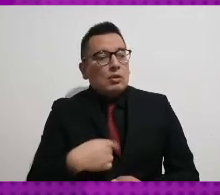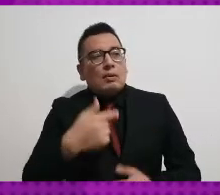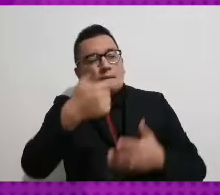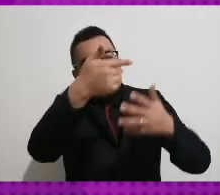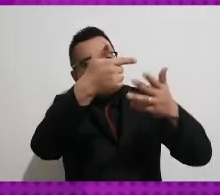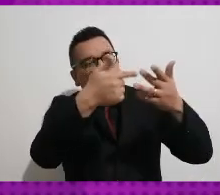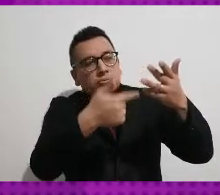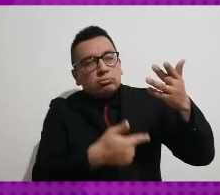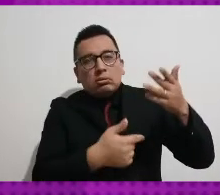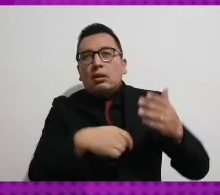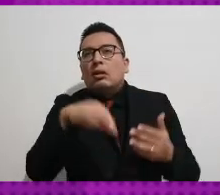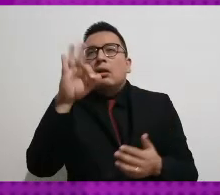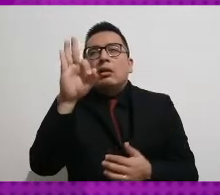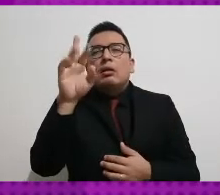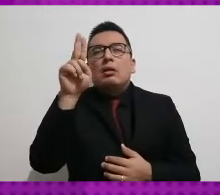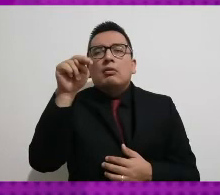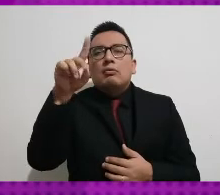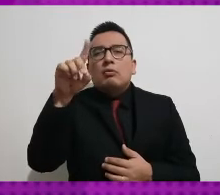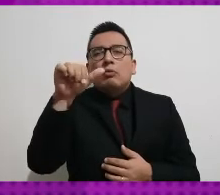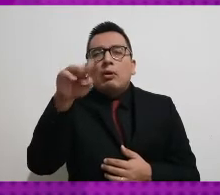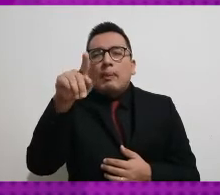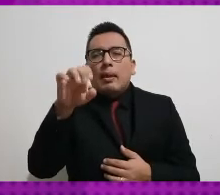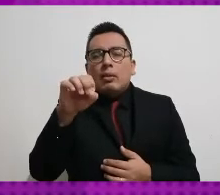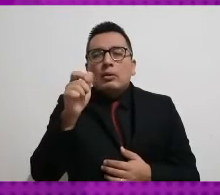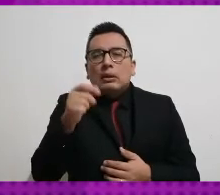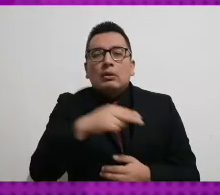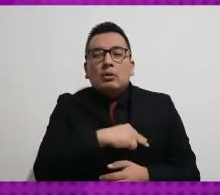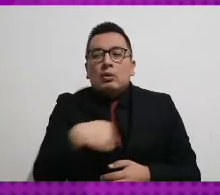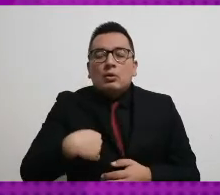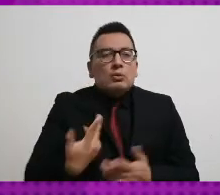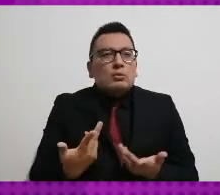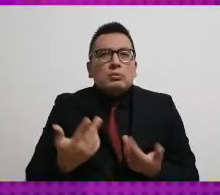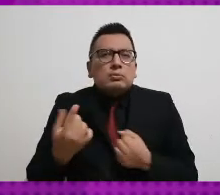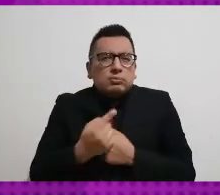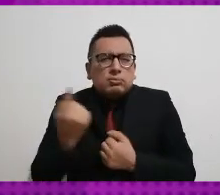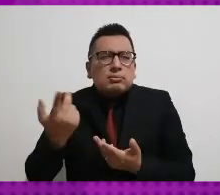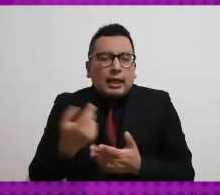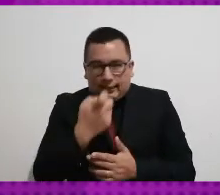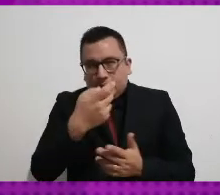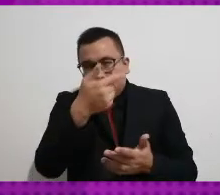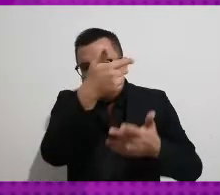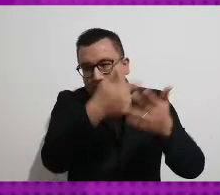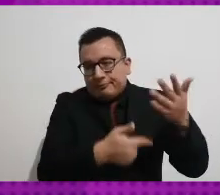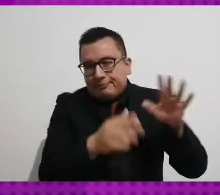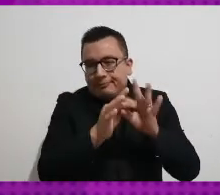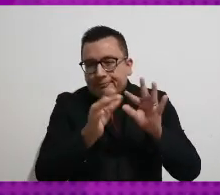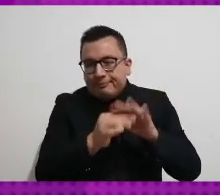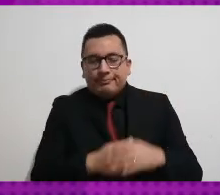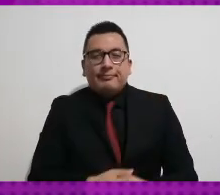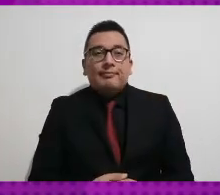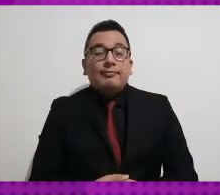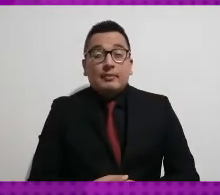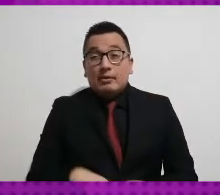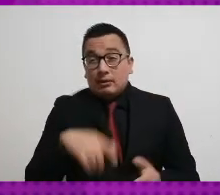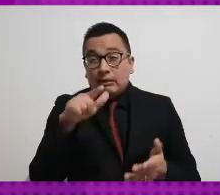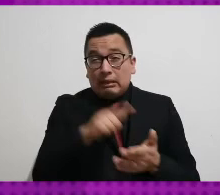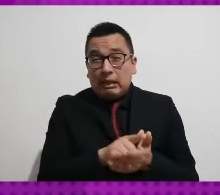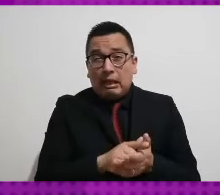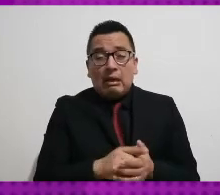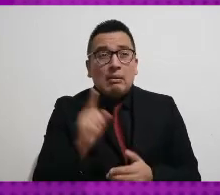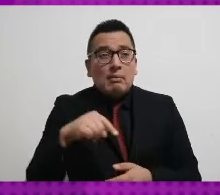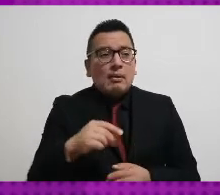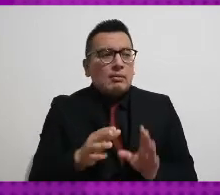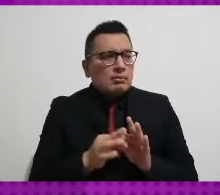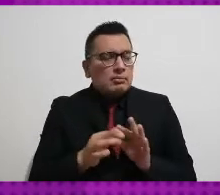nosotros estamos actuando, y esta herramienta de fácil acceso de la que yo te platico, la ley nos señala que le debemos de